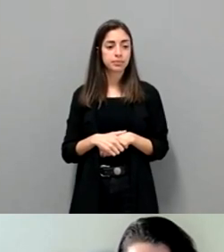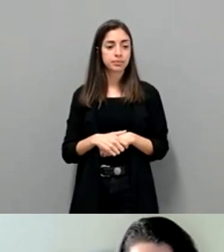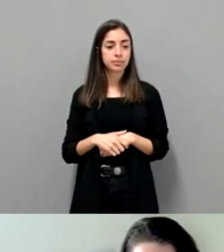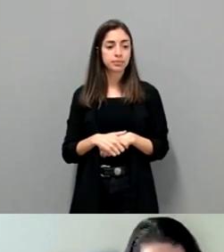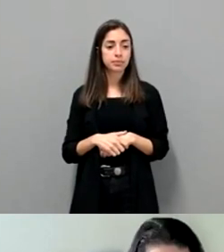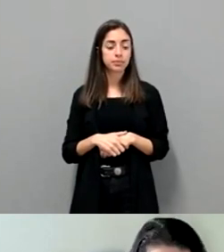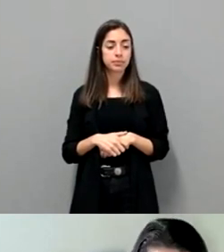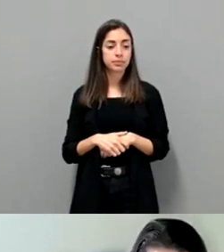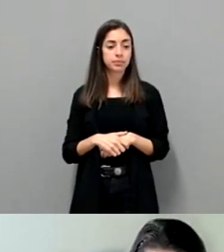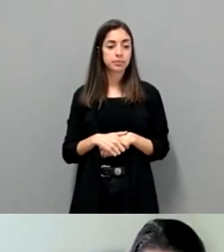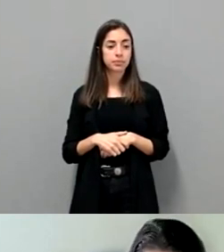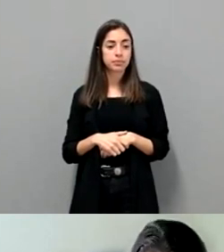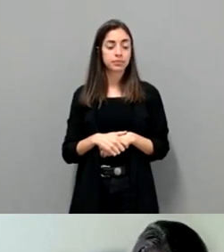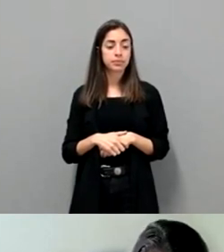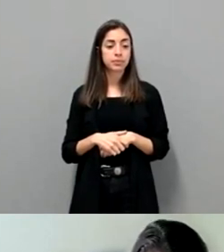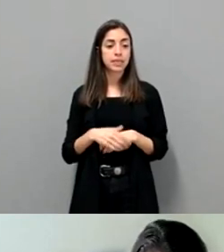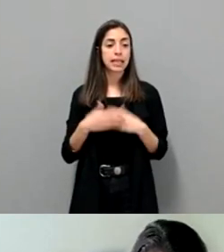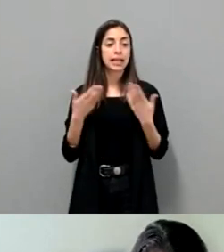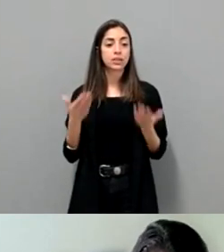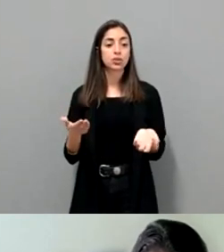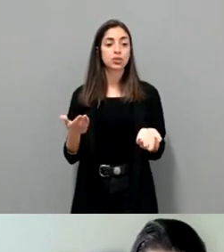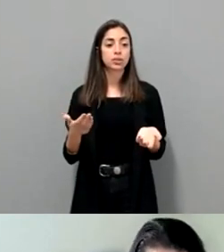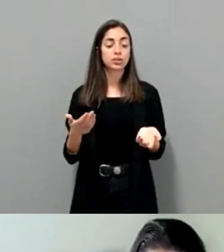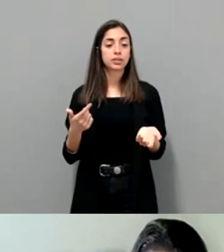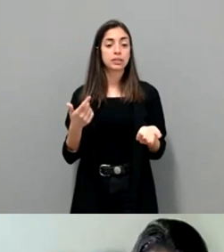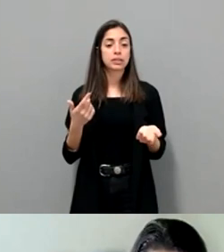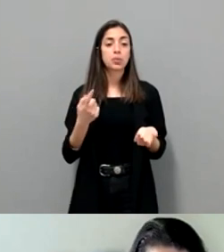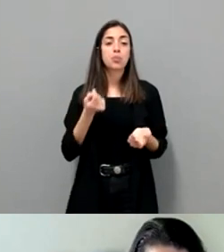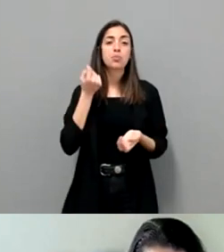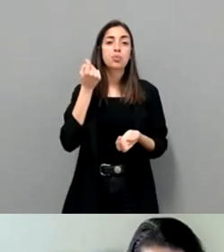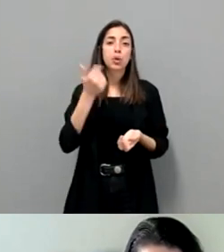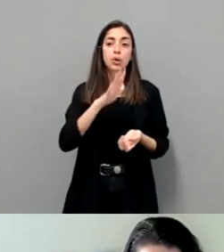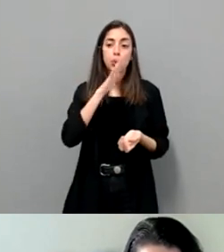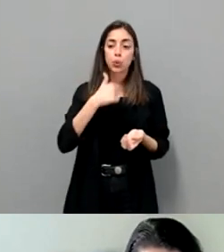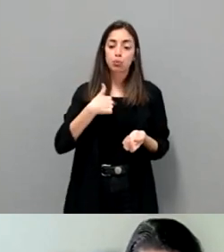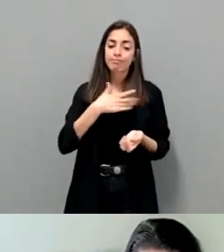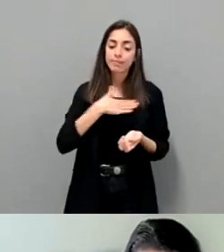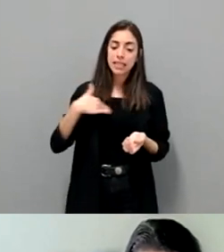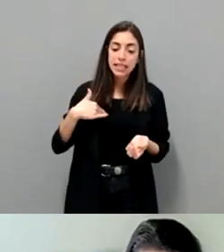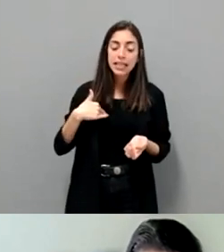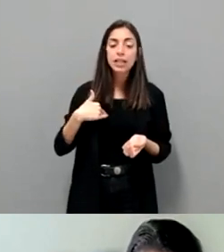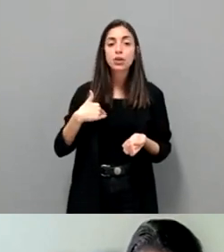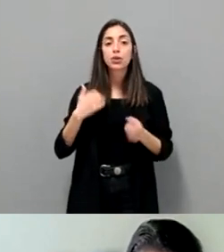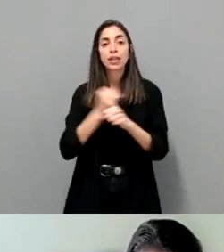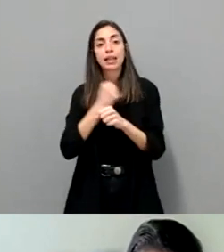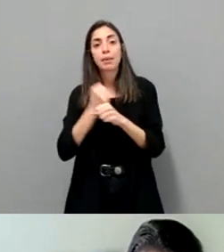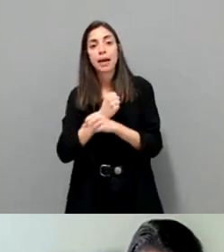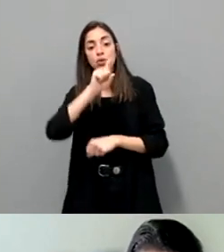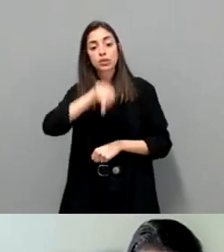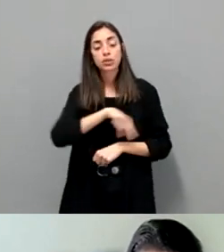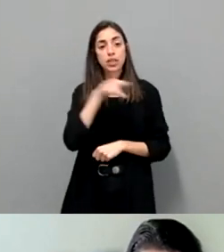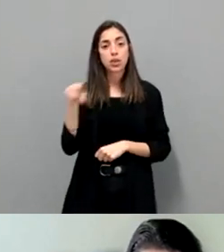Y explico un poquito. Quizás porque yo quiero teletrabajo, ¿no? Porque